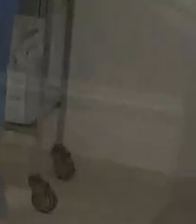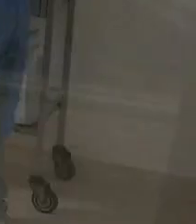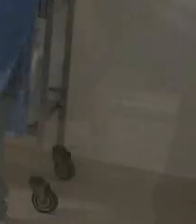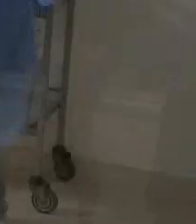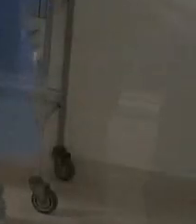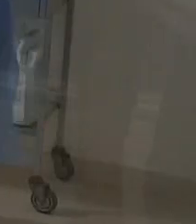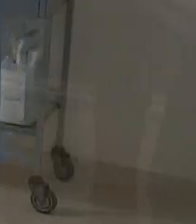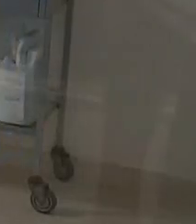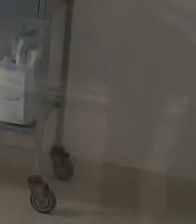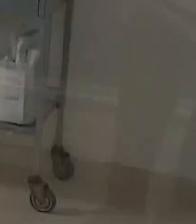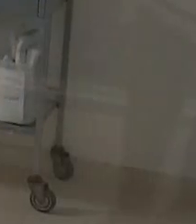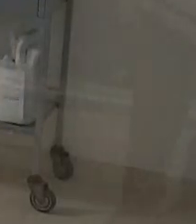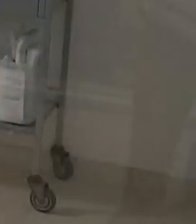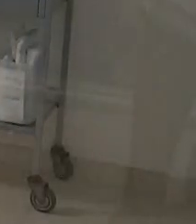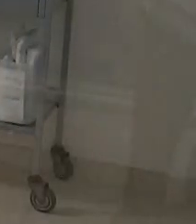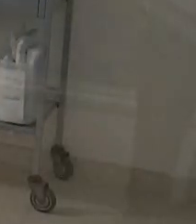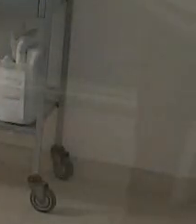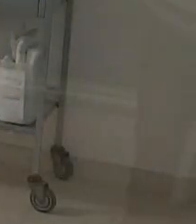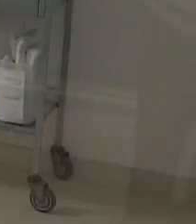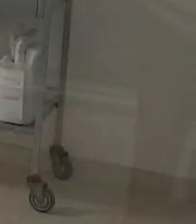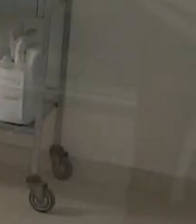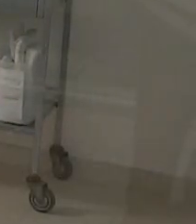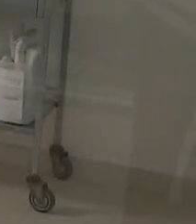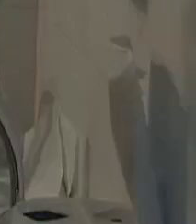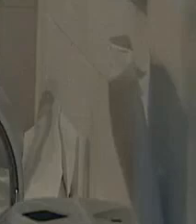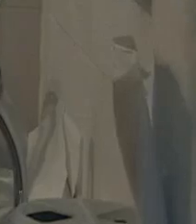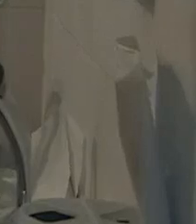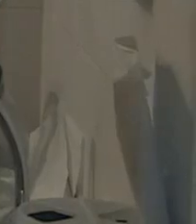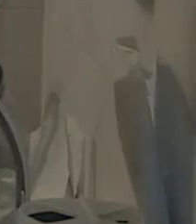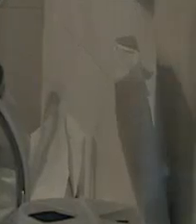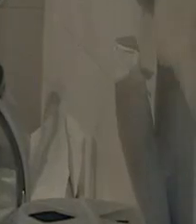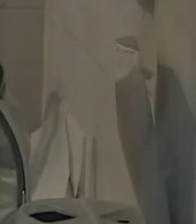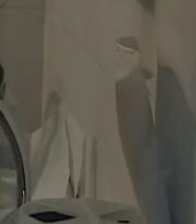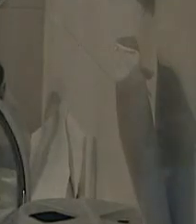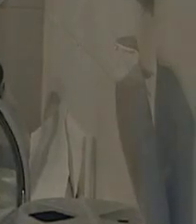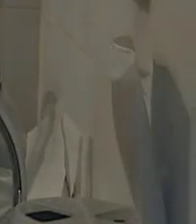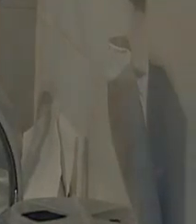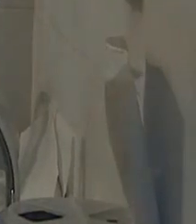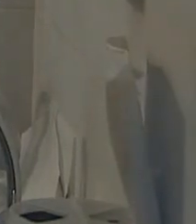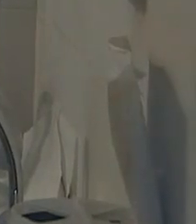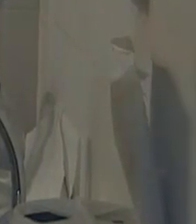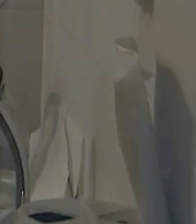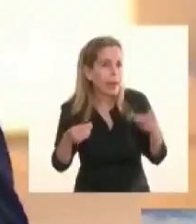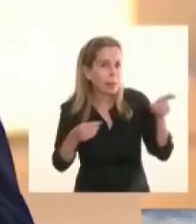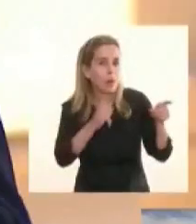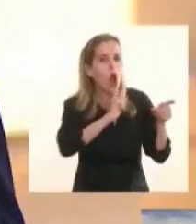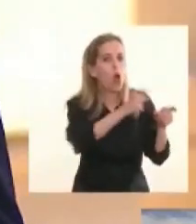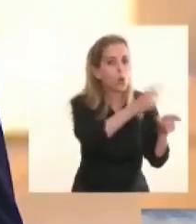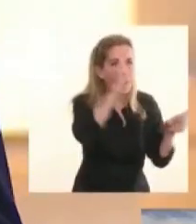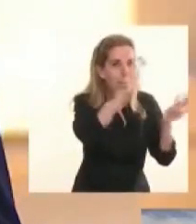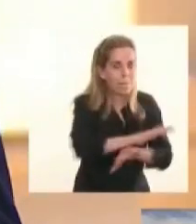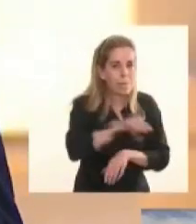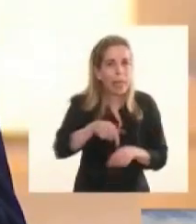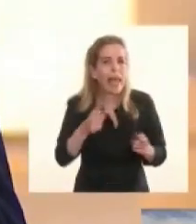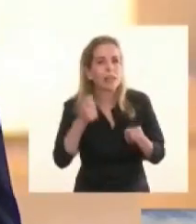optimización de las unidades de cuidados intensivos así lo informó el ministro de salud ginés gonzález garcía lo que estamos haciendo es